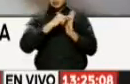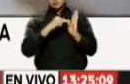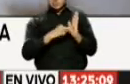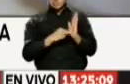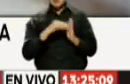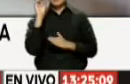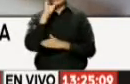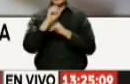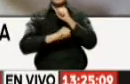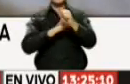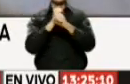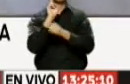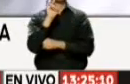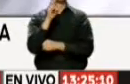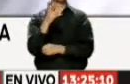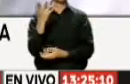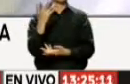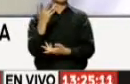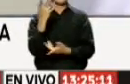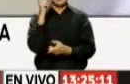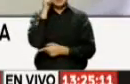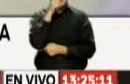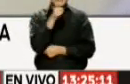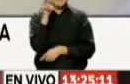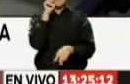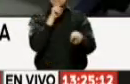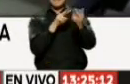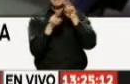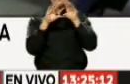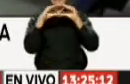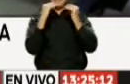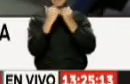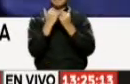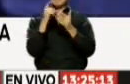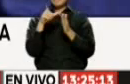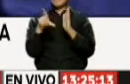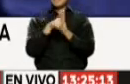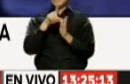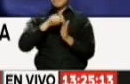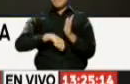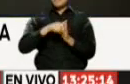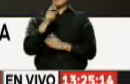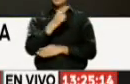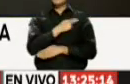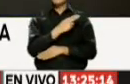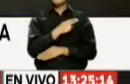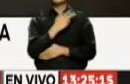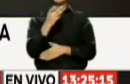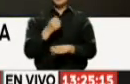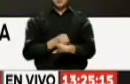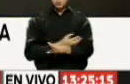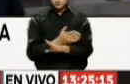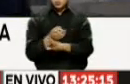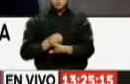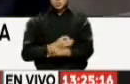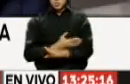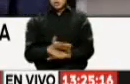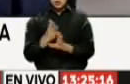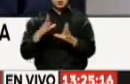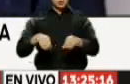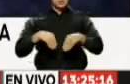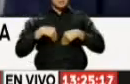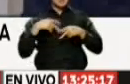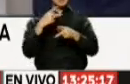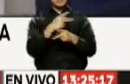En octubre de 2017, los resultados de la auditoría fueron enviados a la Comisión Jurídica de la Universidad, que emitió las recomendaciones que fueron acogidas